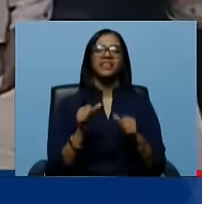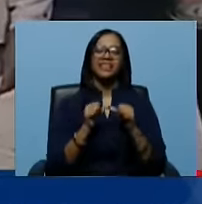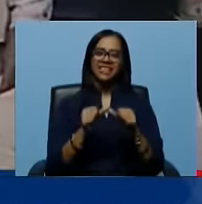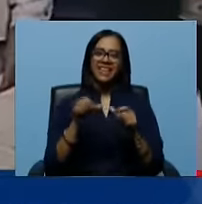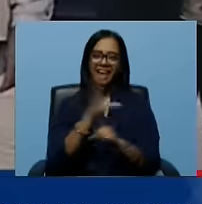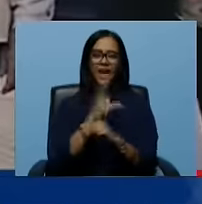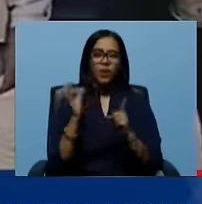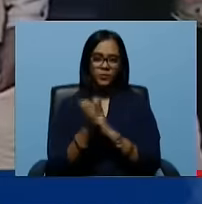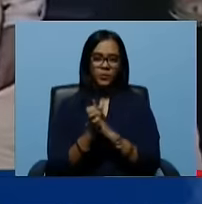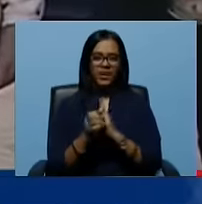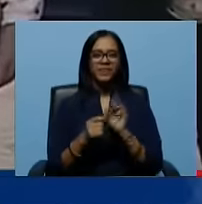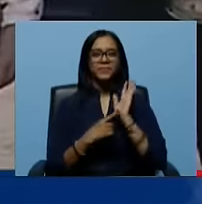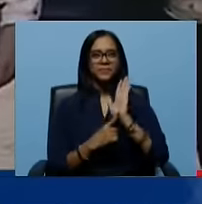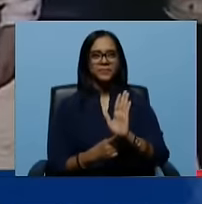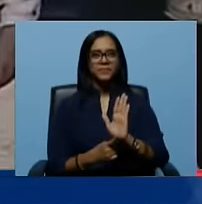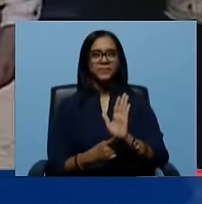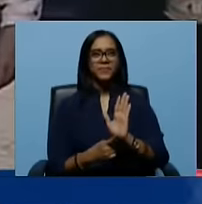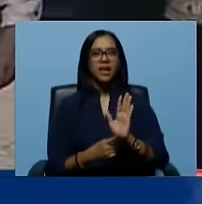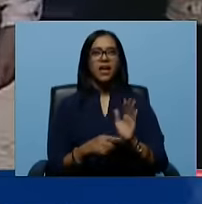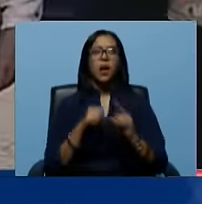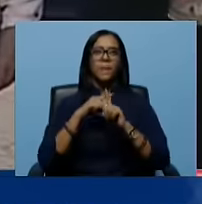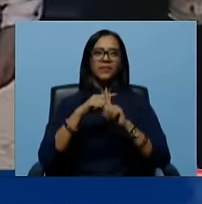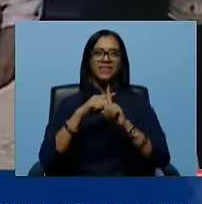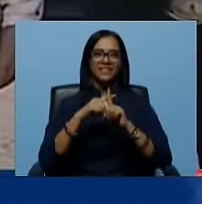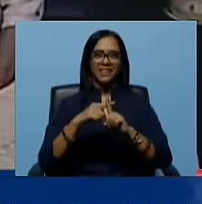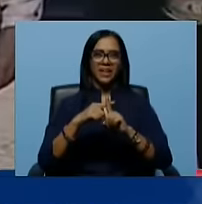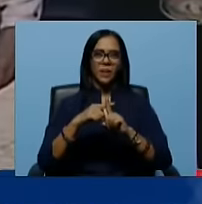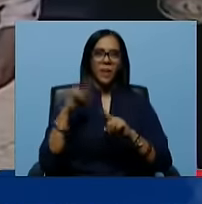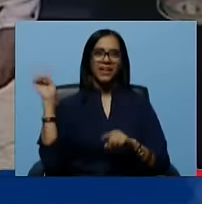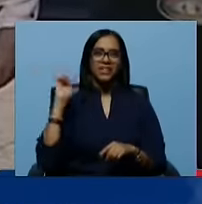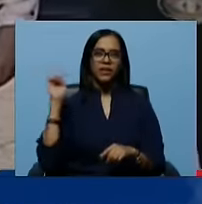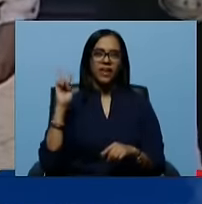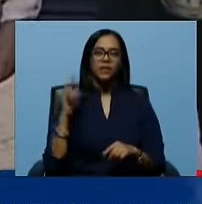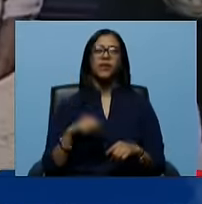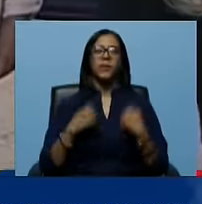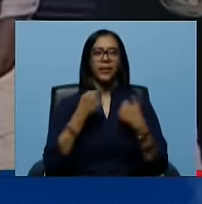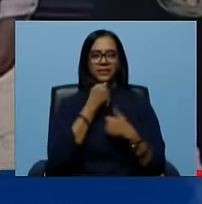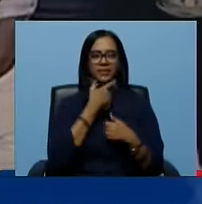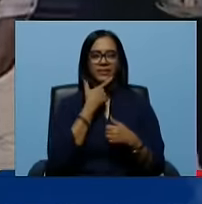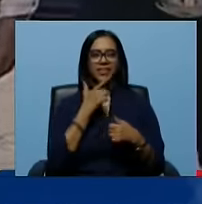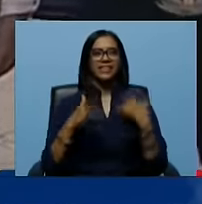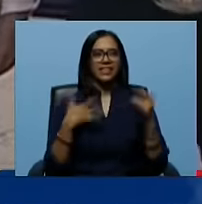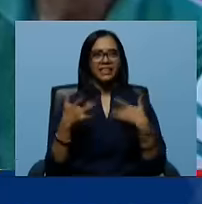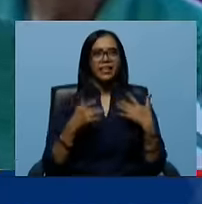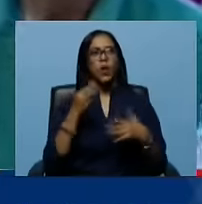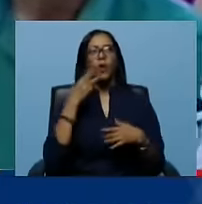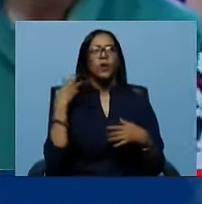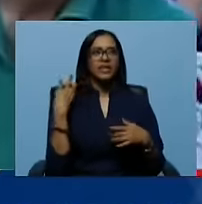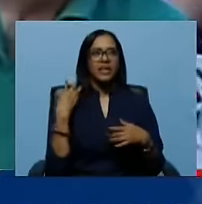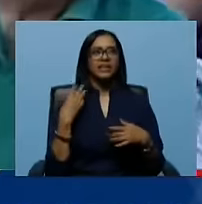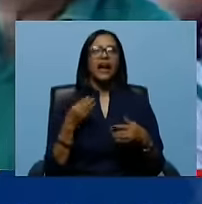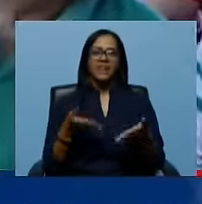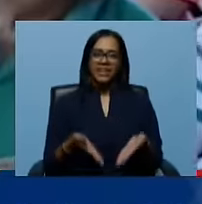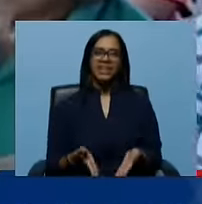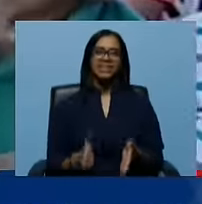cultura, resaltando lo afirmativo venezolano y lo más bonito de sentirse orgullosamente haber nacido en esta querida